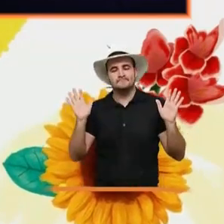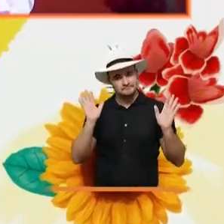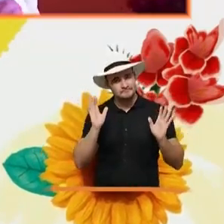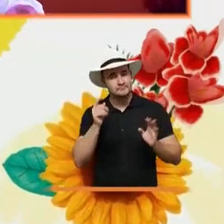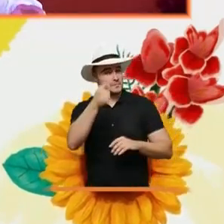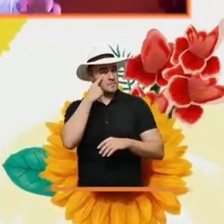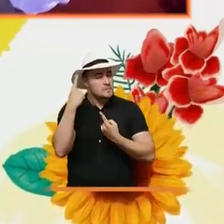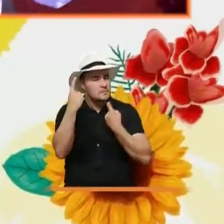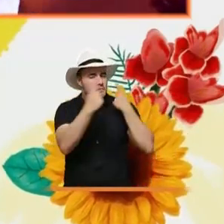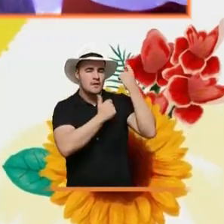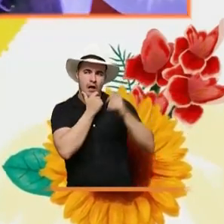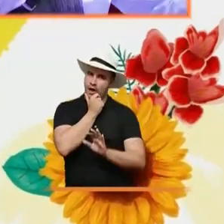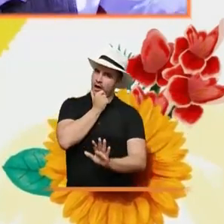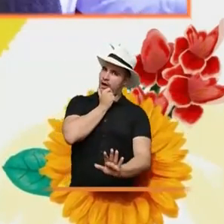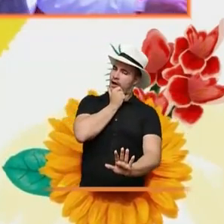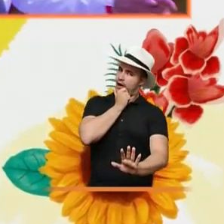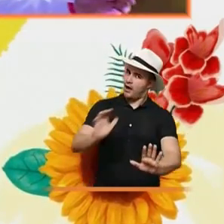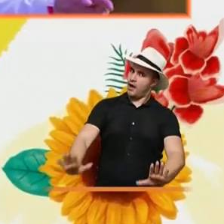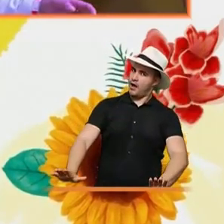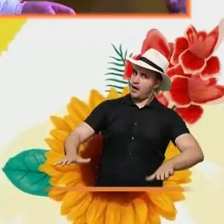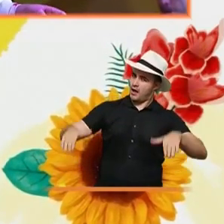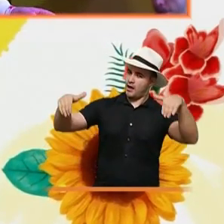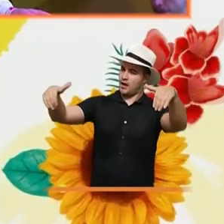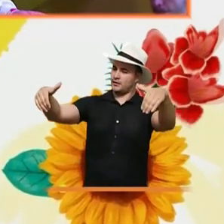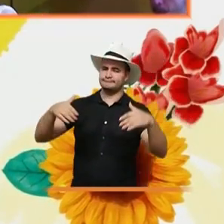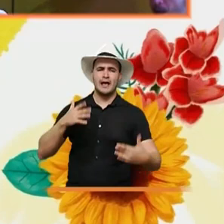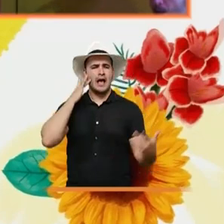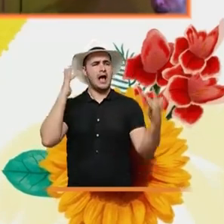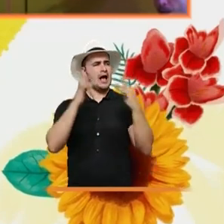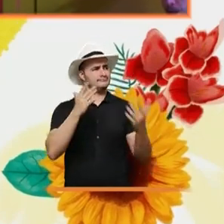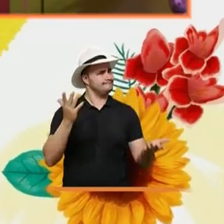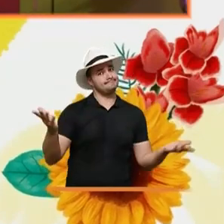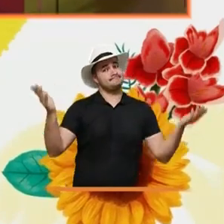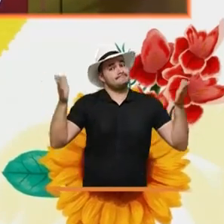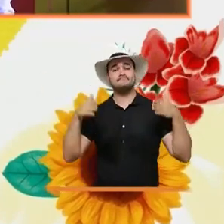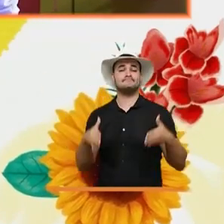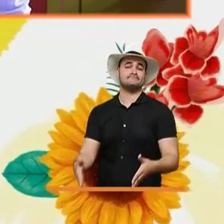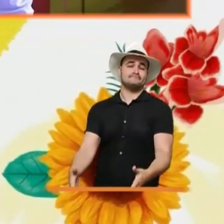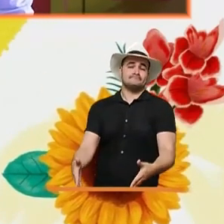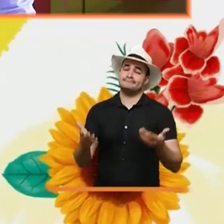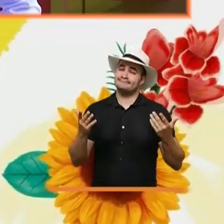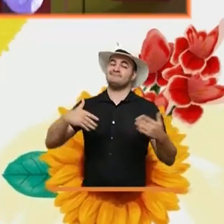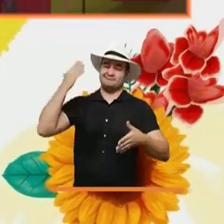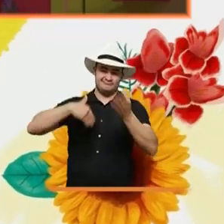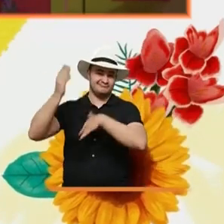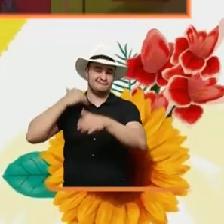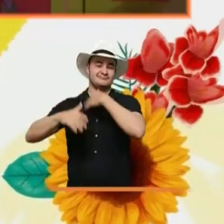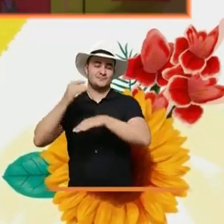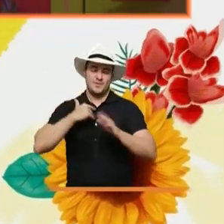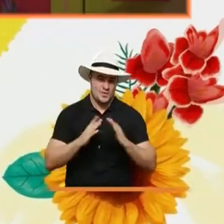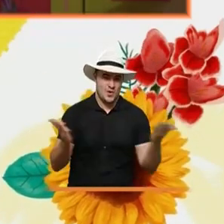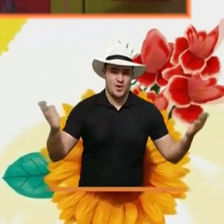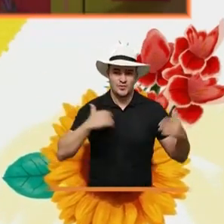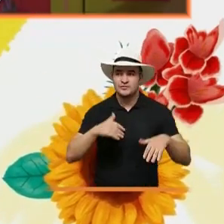bien el baúl es un entierro de esos que se encontraban con el